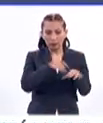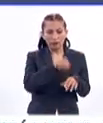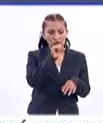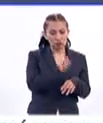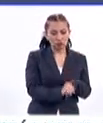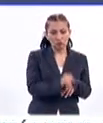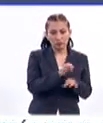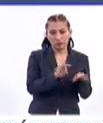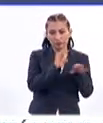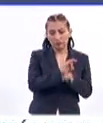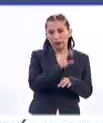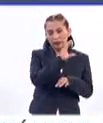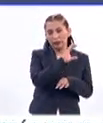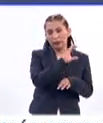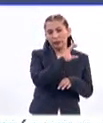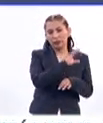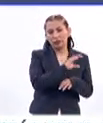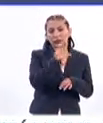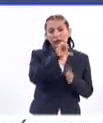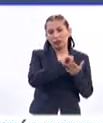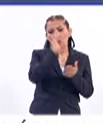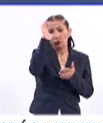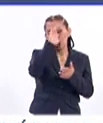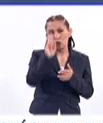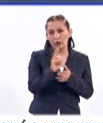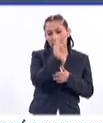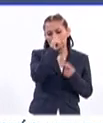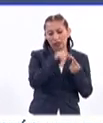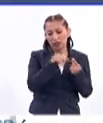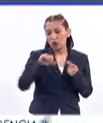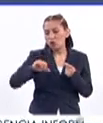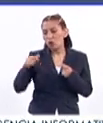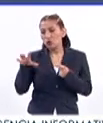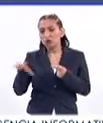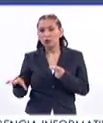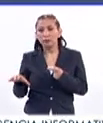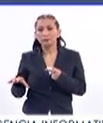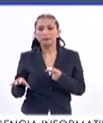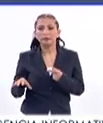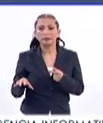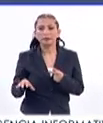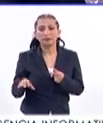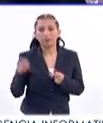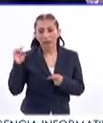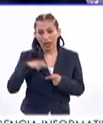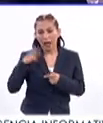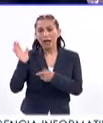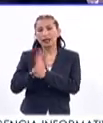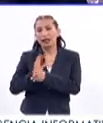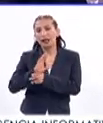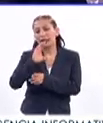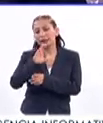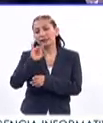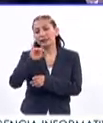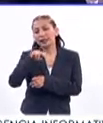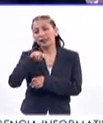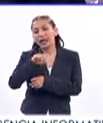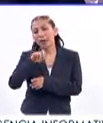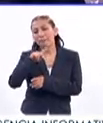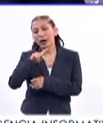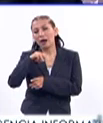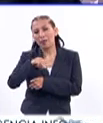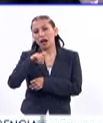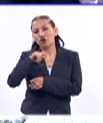el sur, obviamente nuestra casa de estudios, Sí. el Centro Cultural Universitario, y tenemos también programación en el Cinematógrafo del